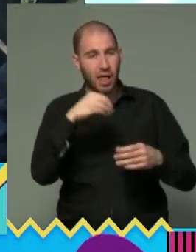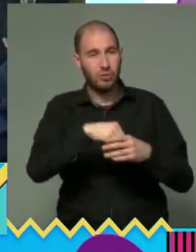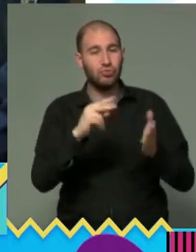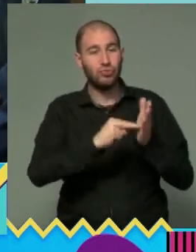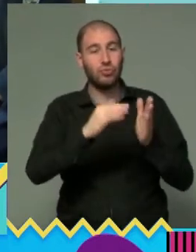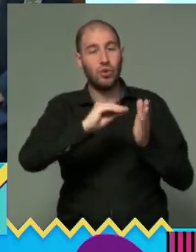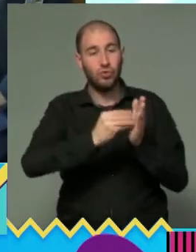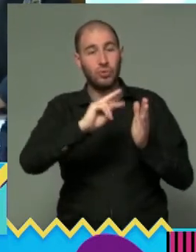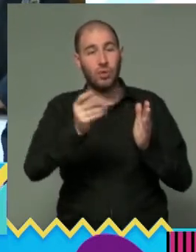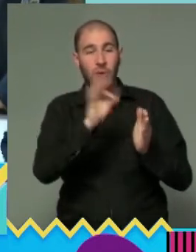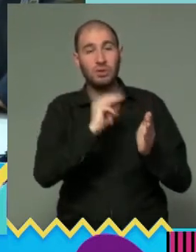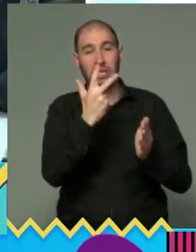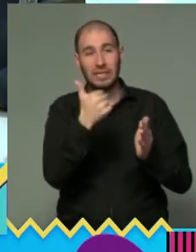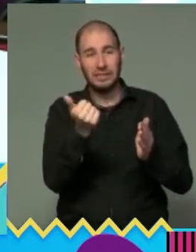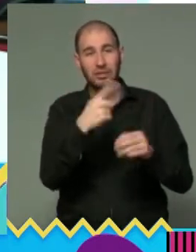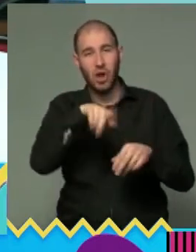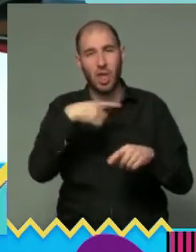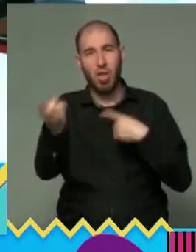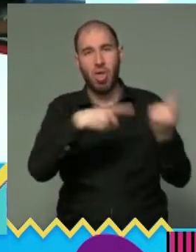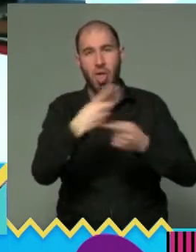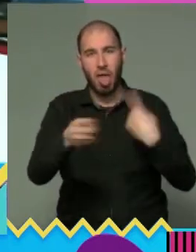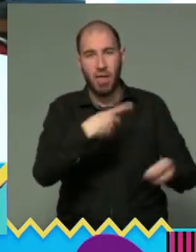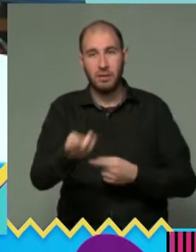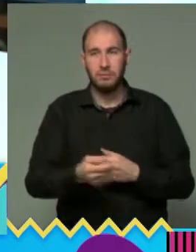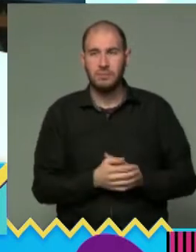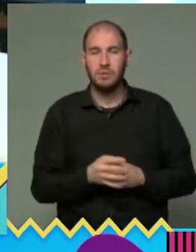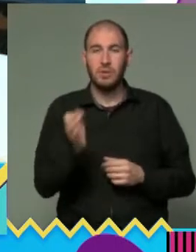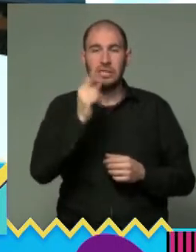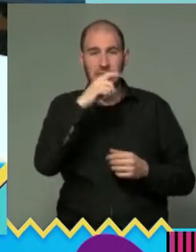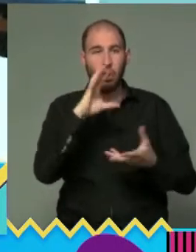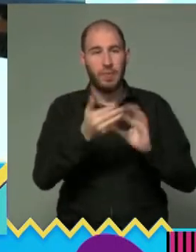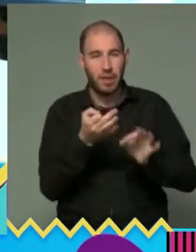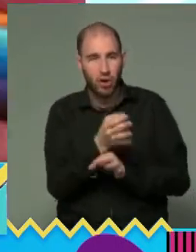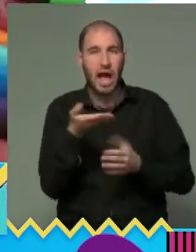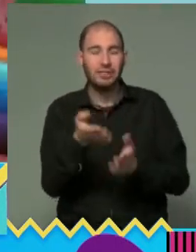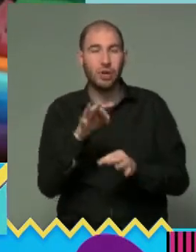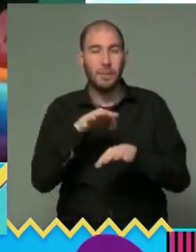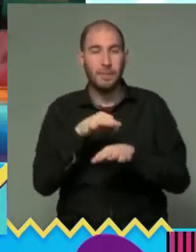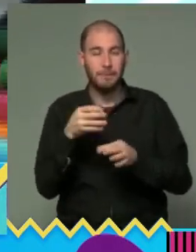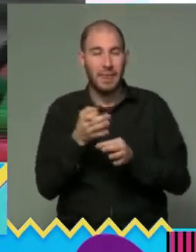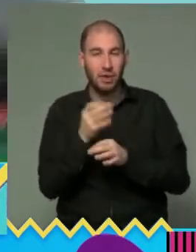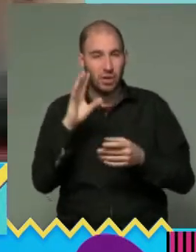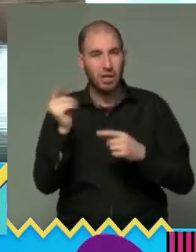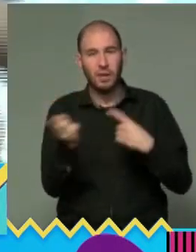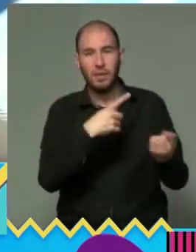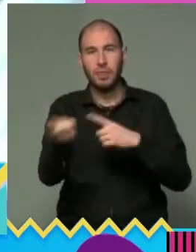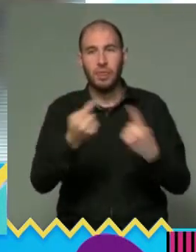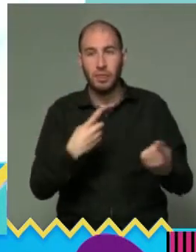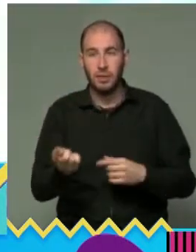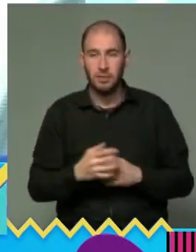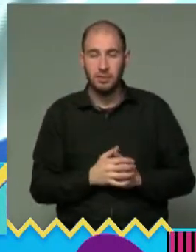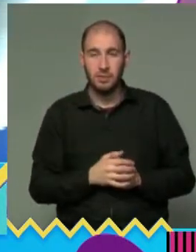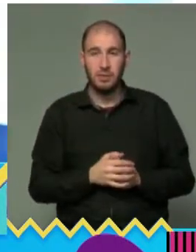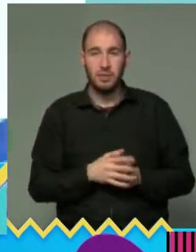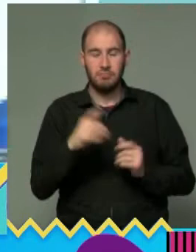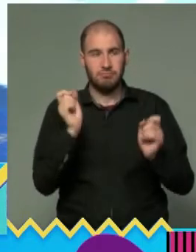o 36 horas cátedra corriendo de un lugar a otro, o a la psicopedagoga o a la asesora pedagógica corriendo de una escuela a otra para poder vivir, no